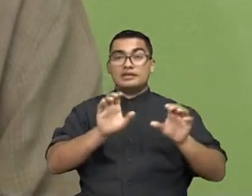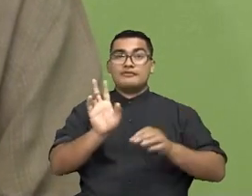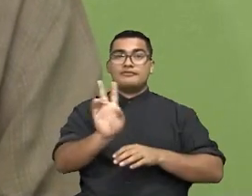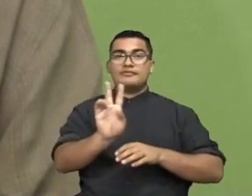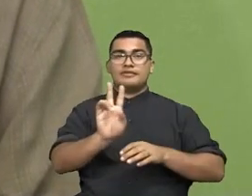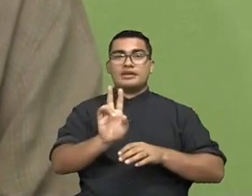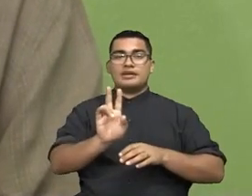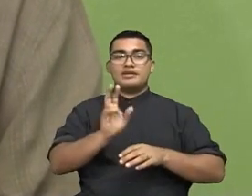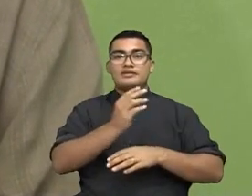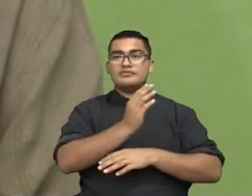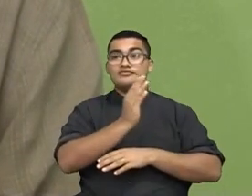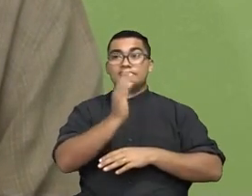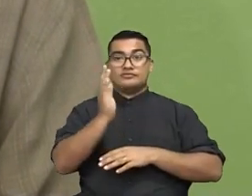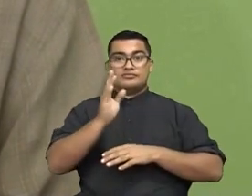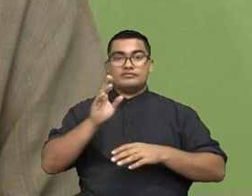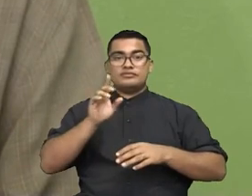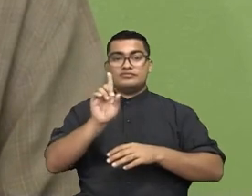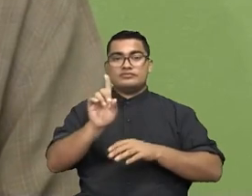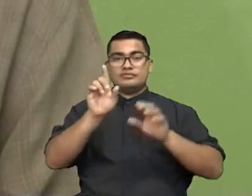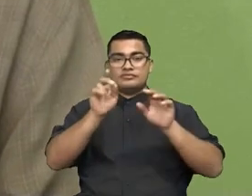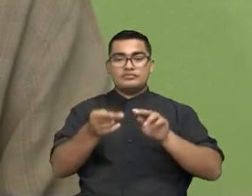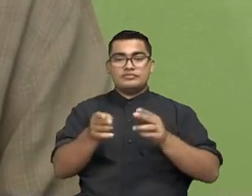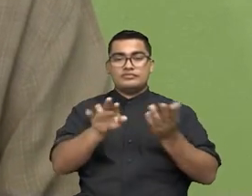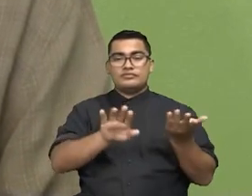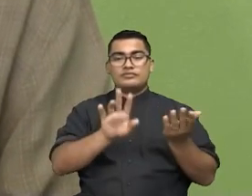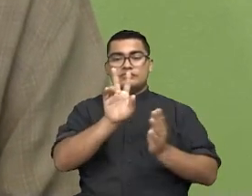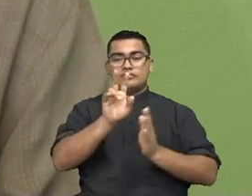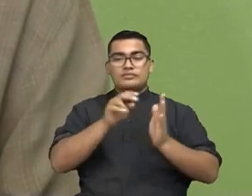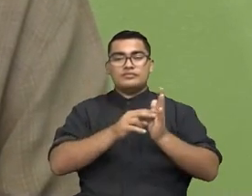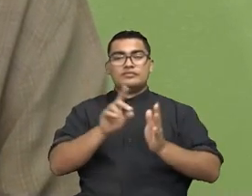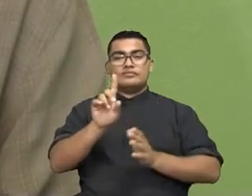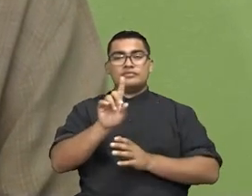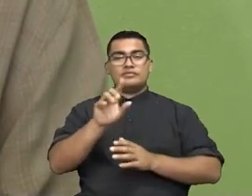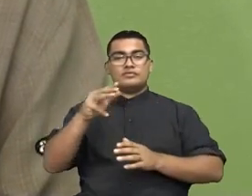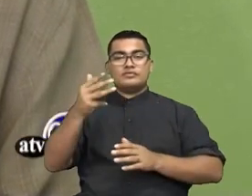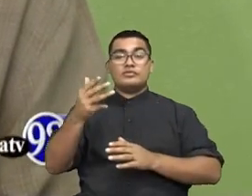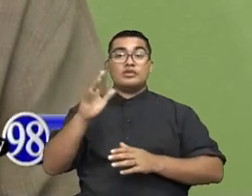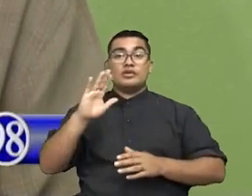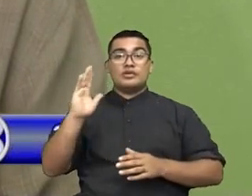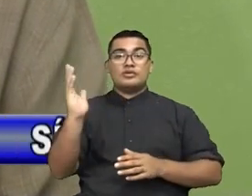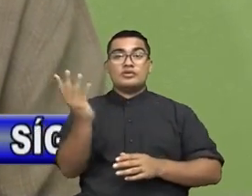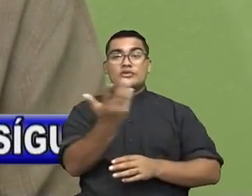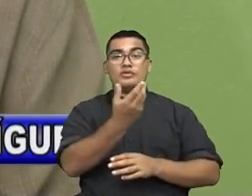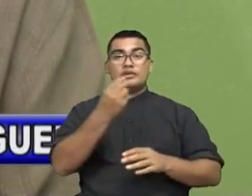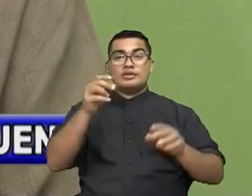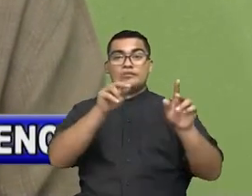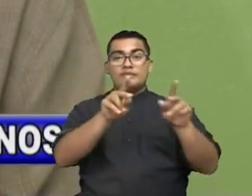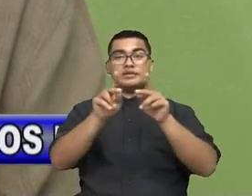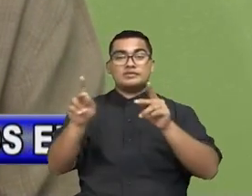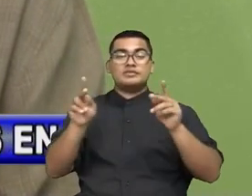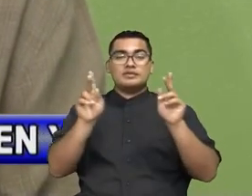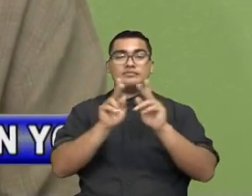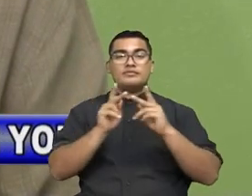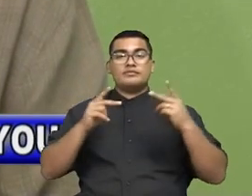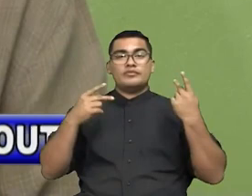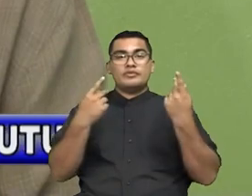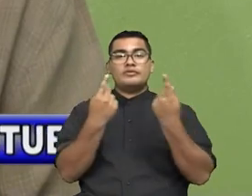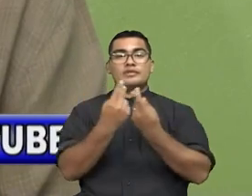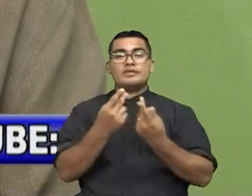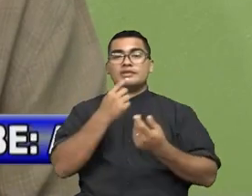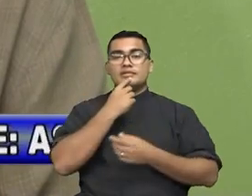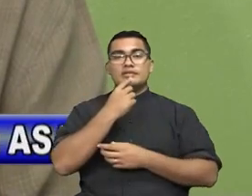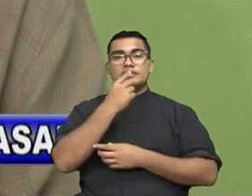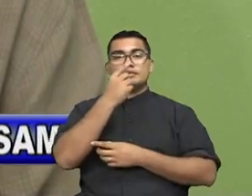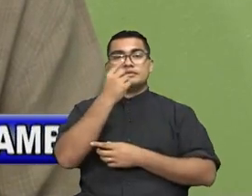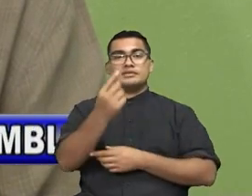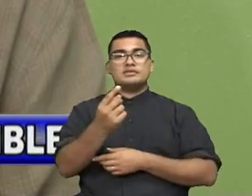de noviembre del 2019 a todos los y las trabajadores y empleadores del sector público, entes